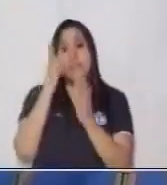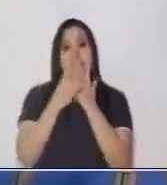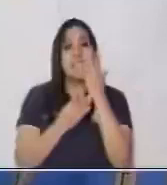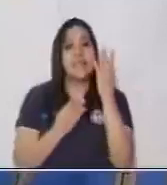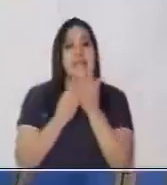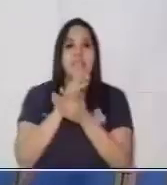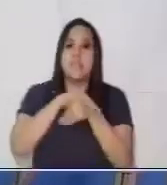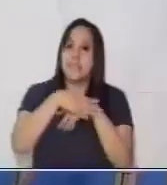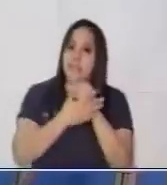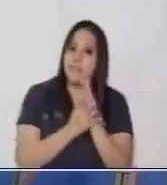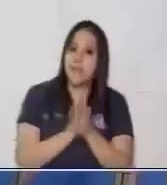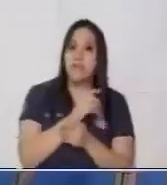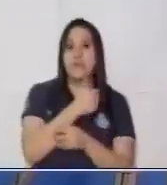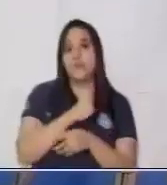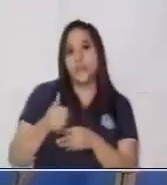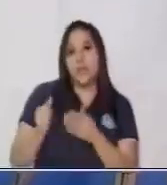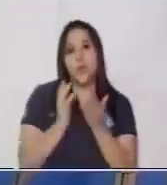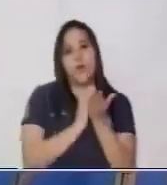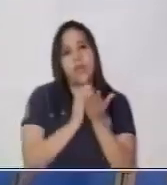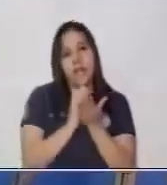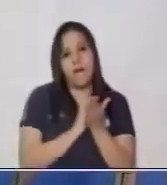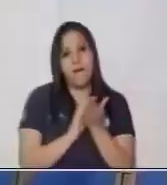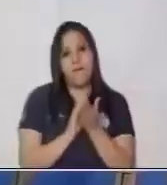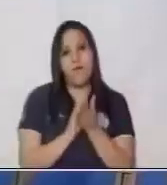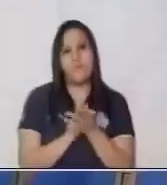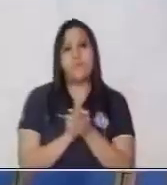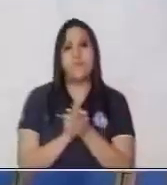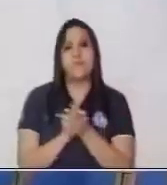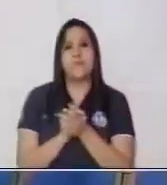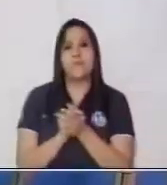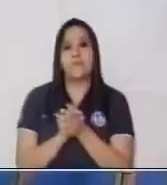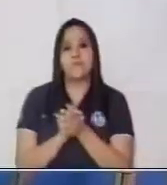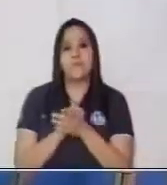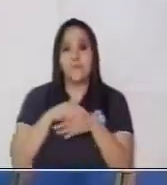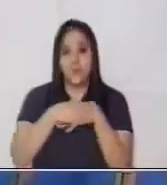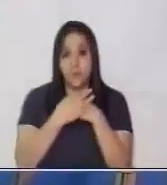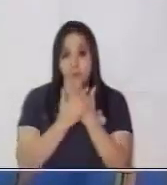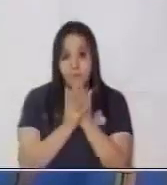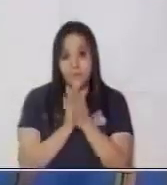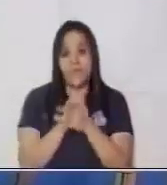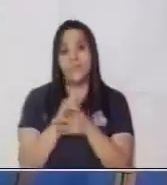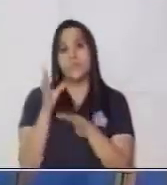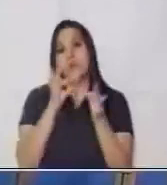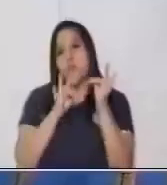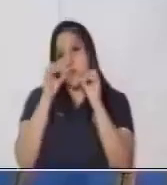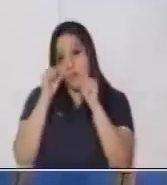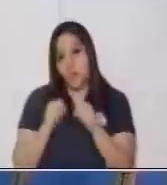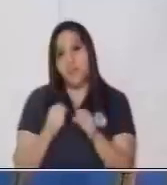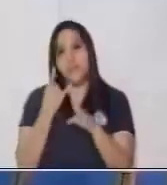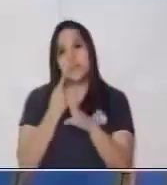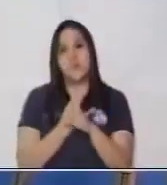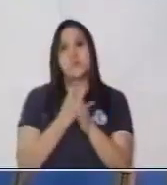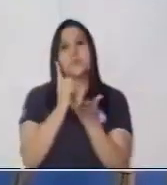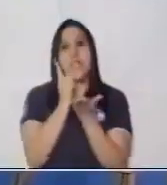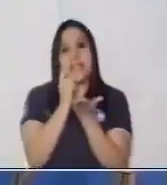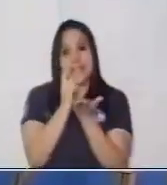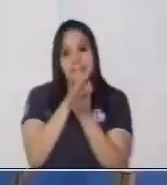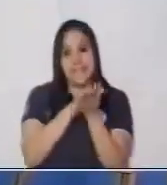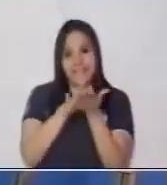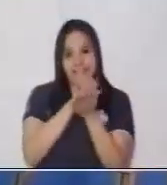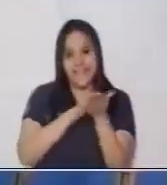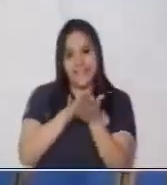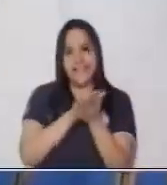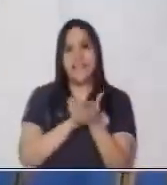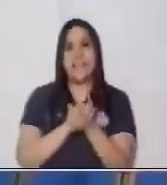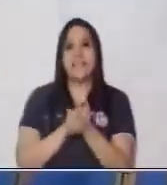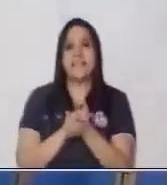laves constantemente con agua y con jabón las manos, si no también puedes utilizar alcohol en